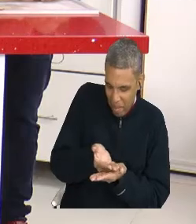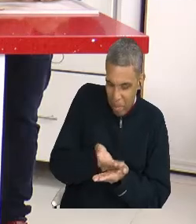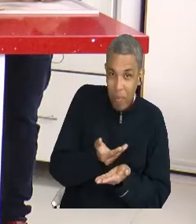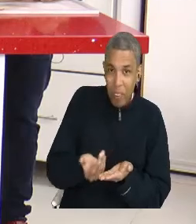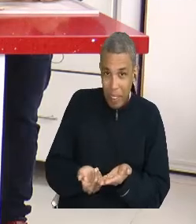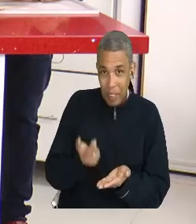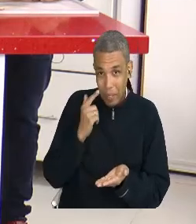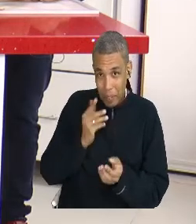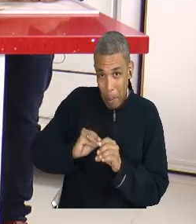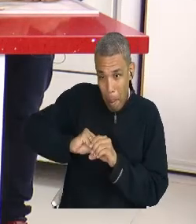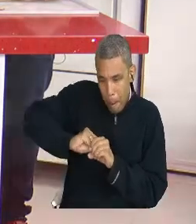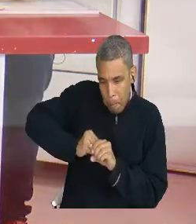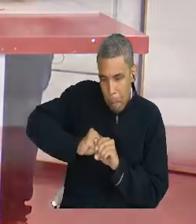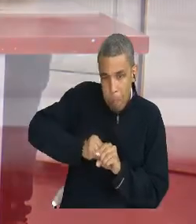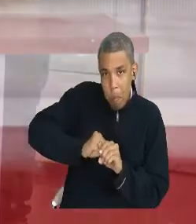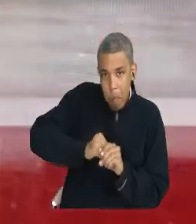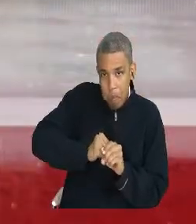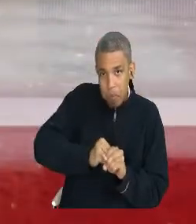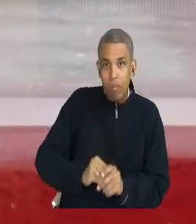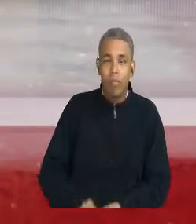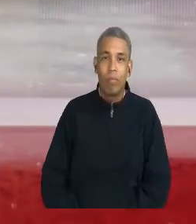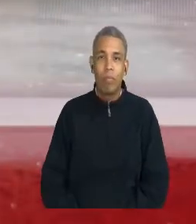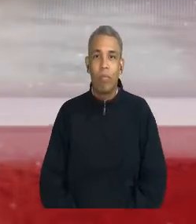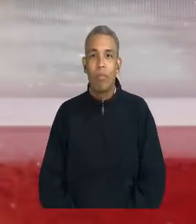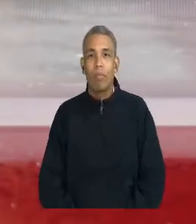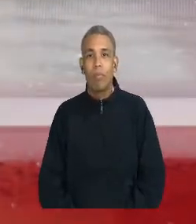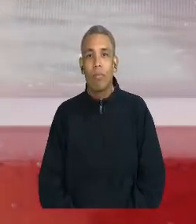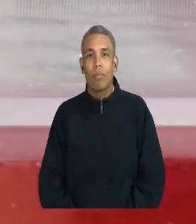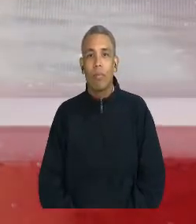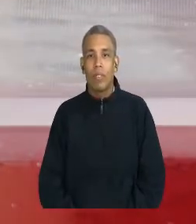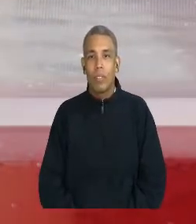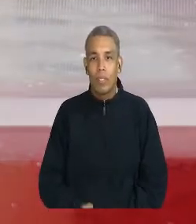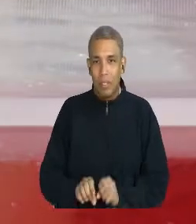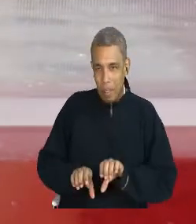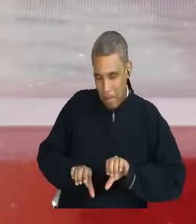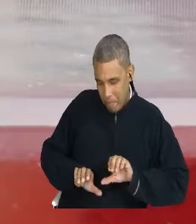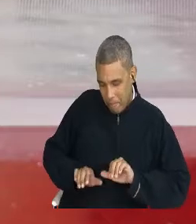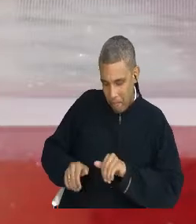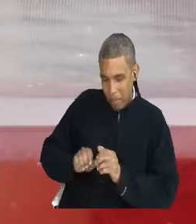fresco, sí, voy a colocarle unos 3 palillos. Ok.